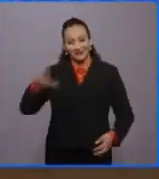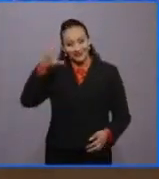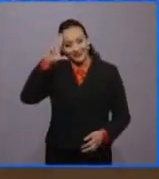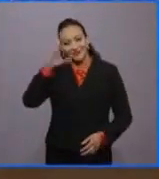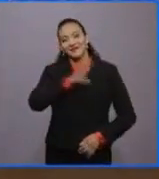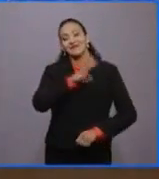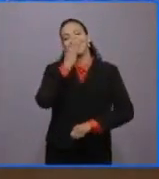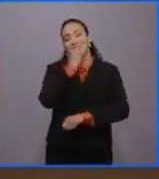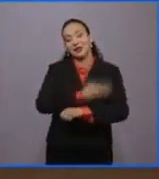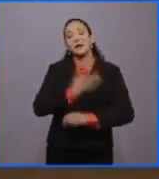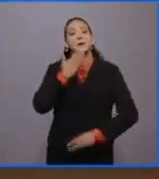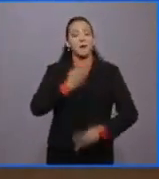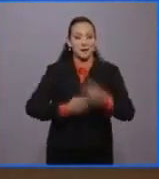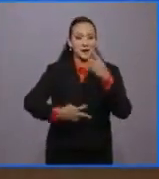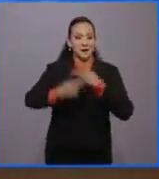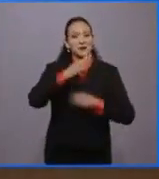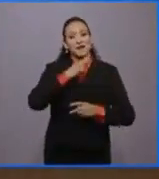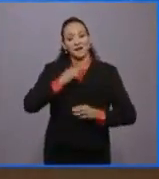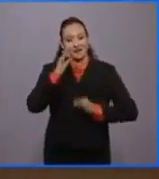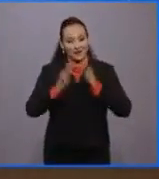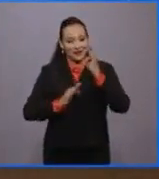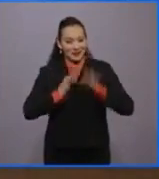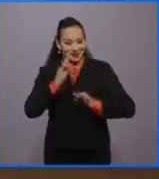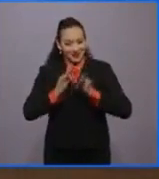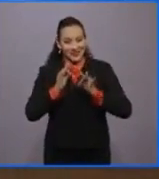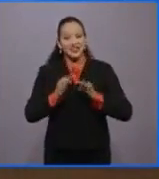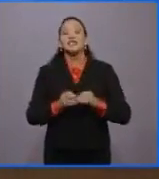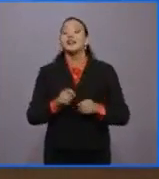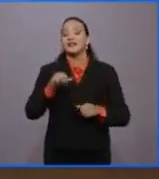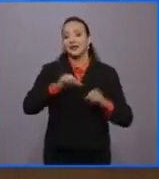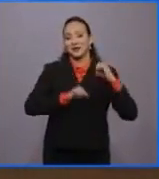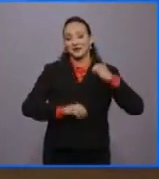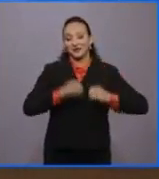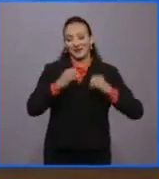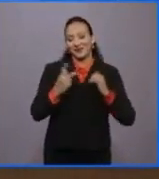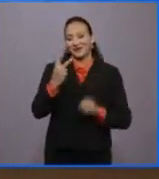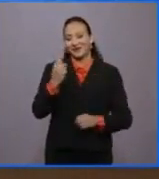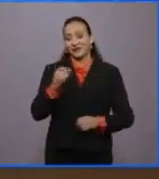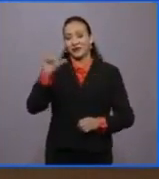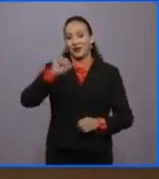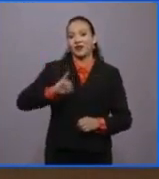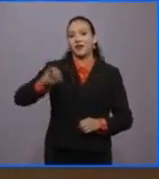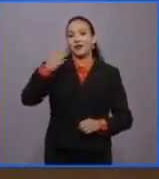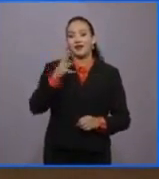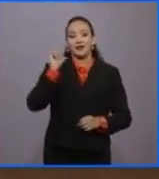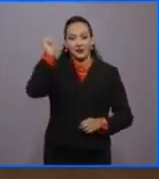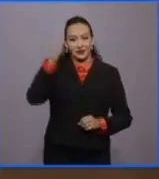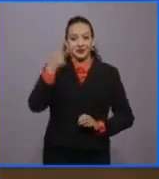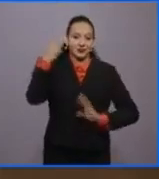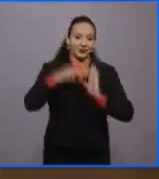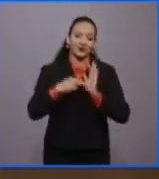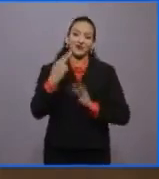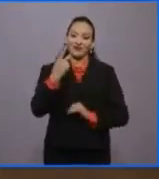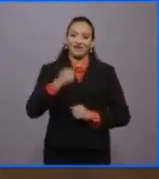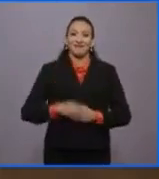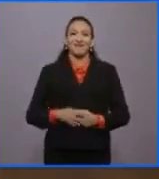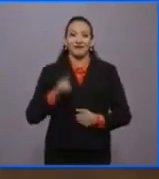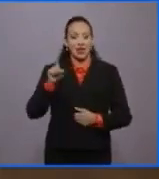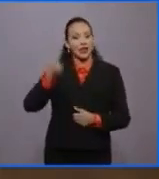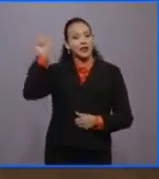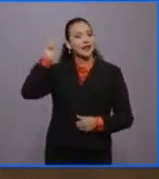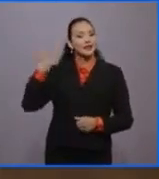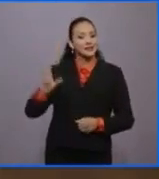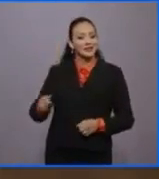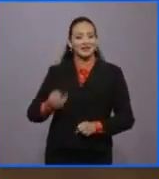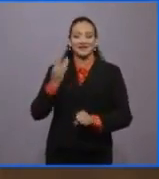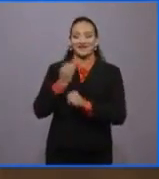¿qué tal? Muy buenas tardes. Les damos la más cordial bienvenida a este espacio de noticias corto e informativo, hoy que es jueves 10 de abril de 2025. Soy Lorena